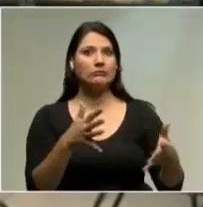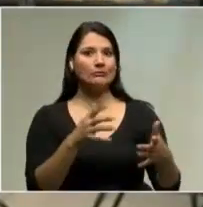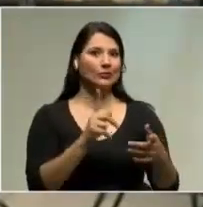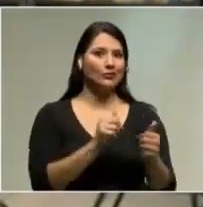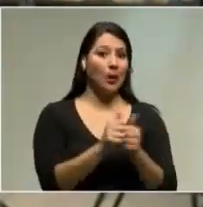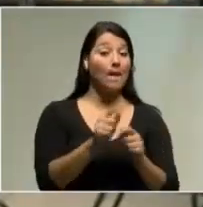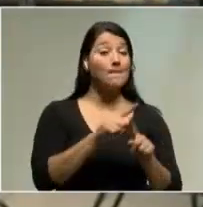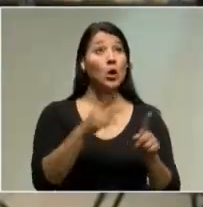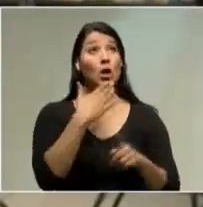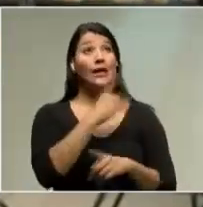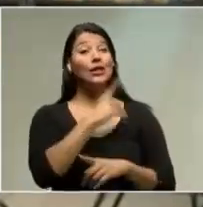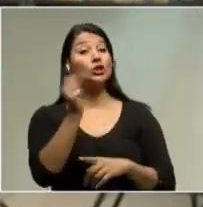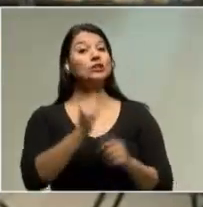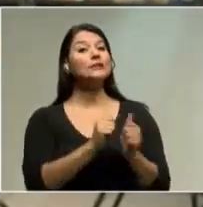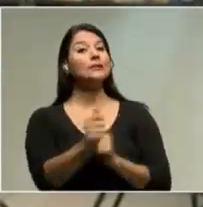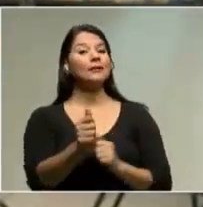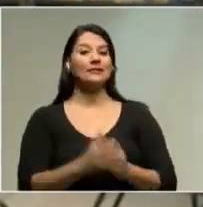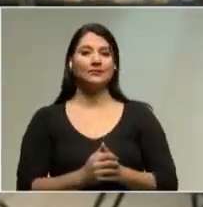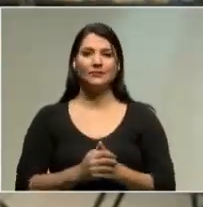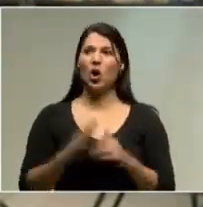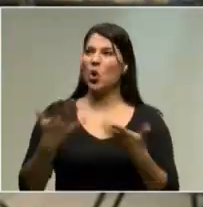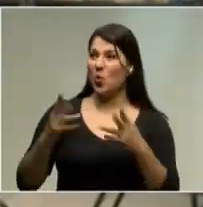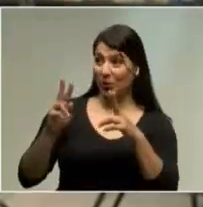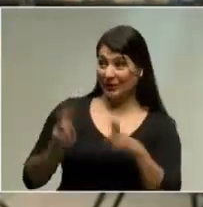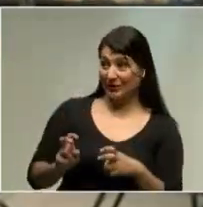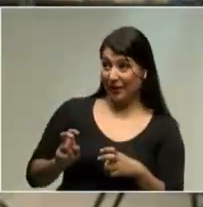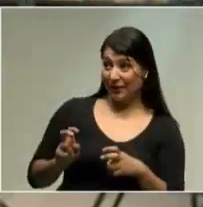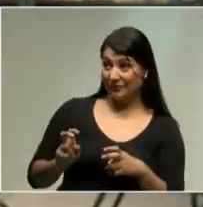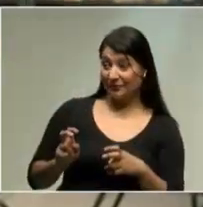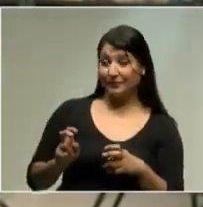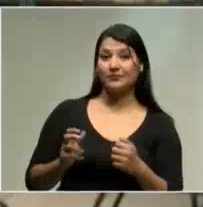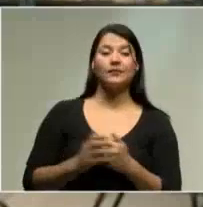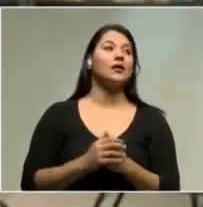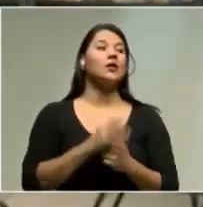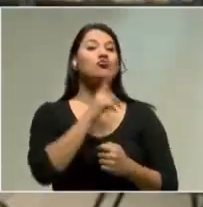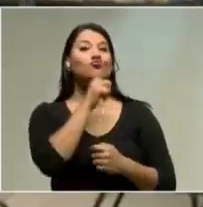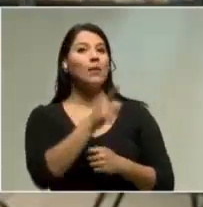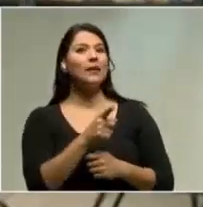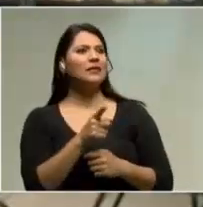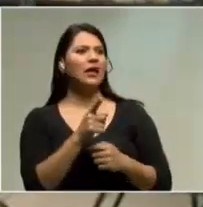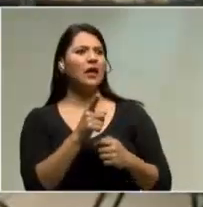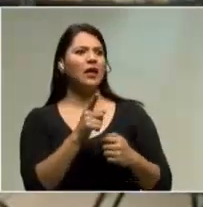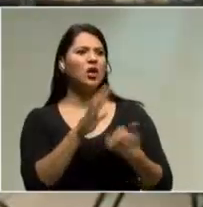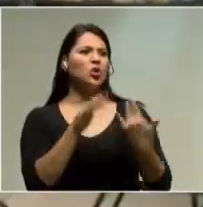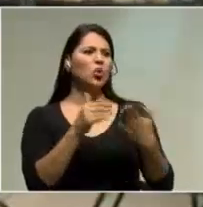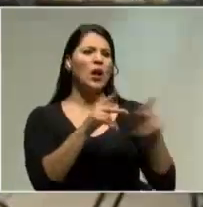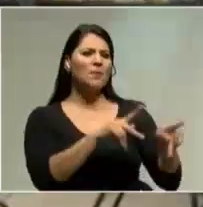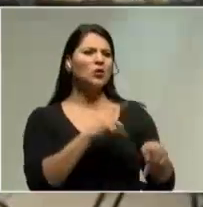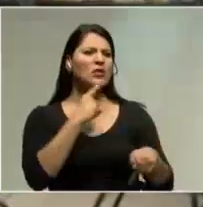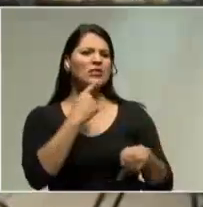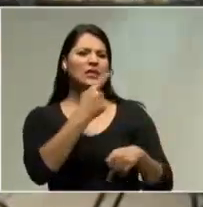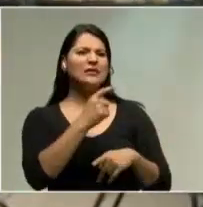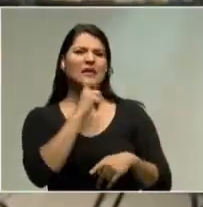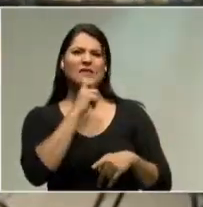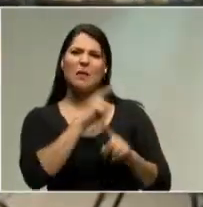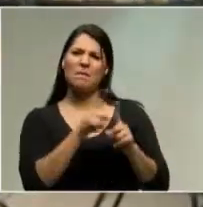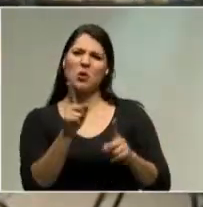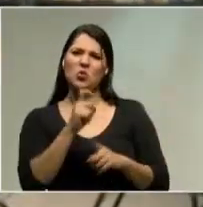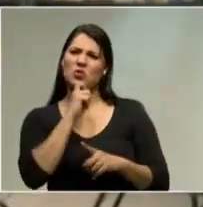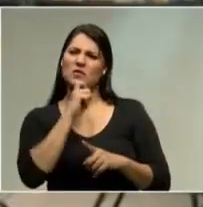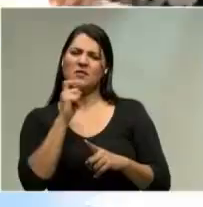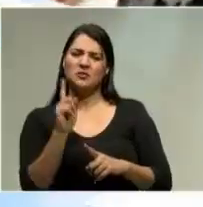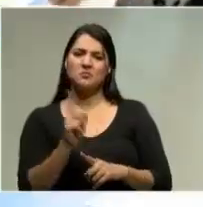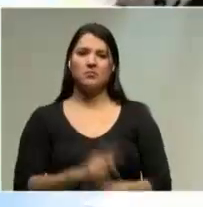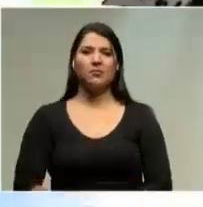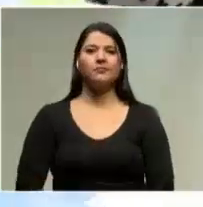no, gracias a Dios sí pasé. Entonces, ¿cómo estuvieron los exámenes? Y la verdad, todo el mundo dice que son difíciles, pero no eran tan difíciles como